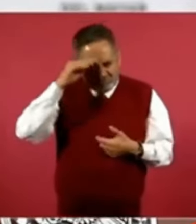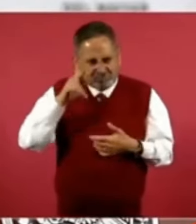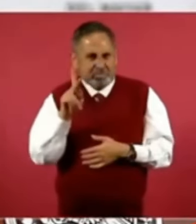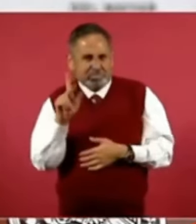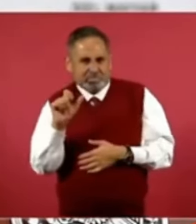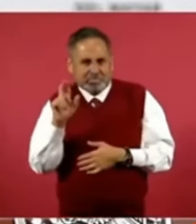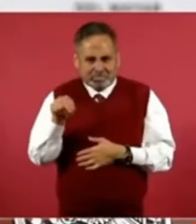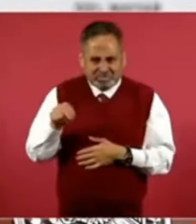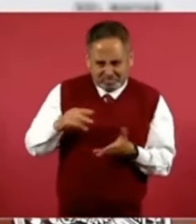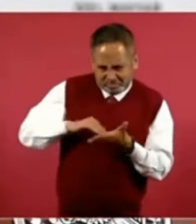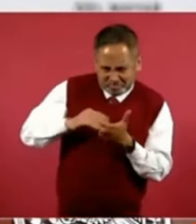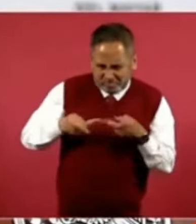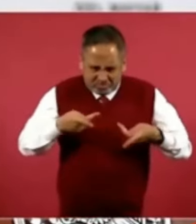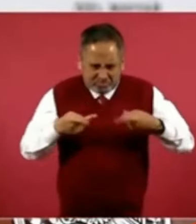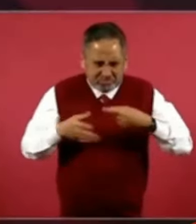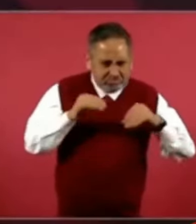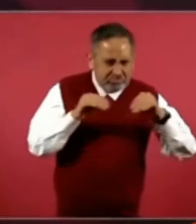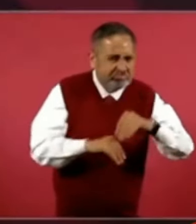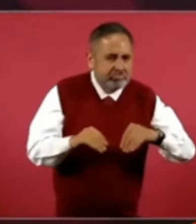al Reforma,